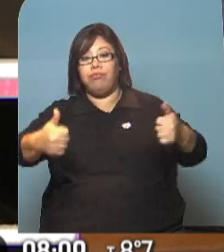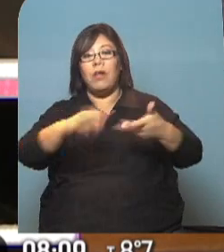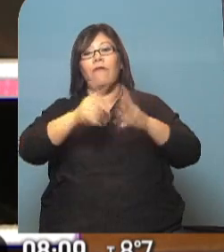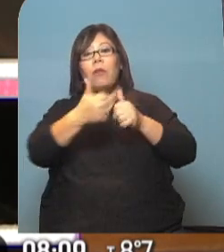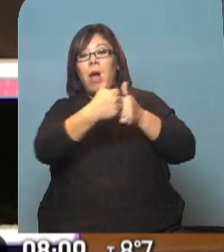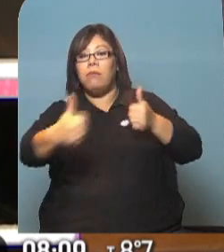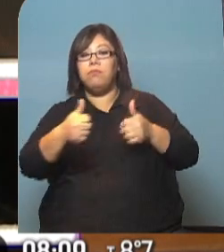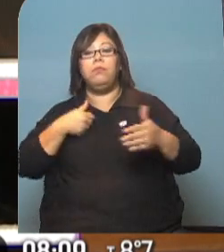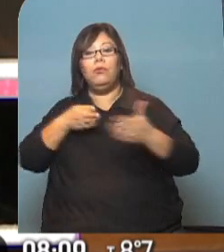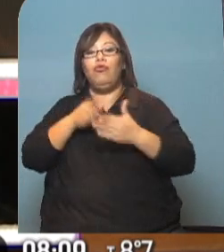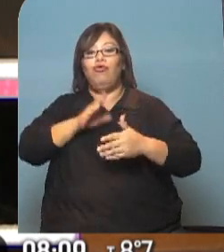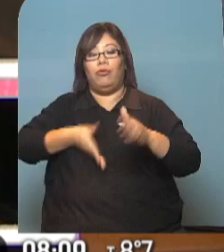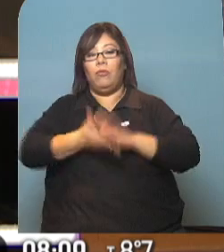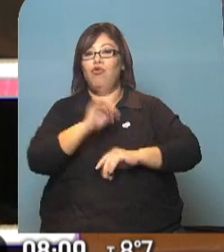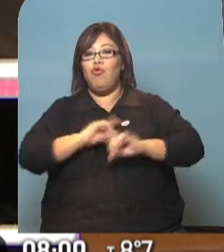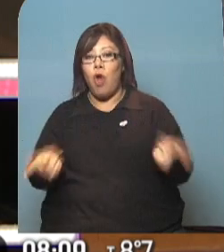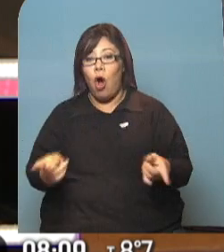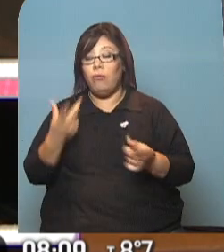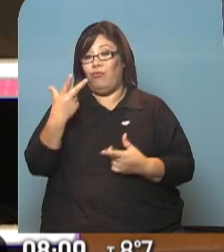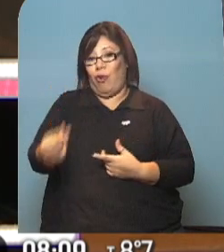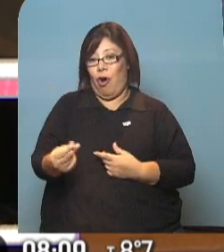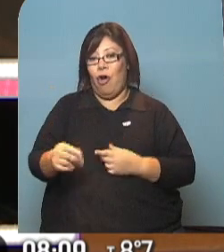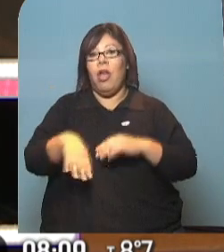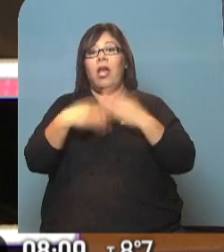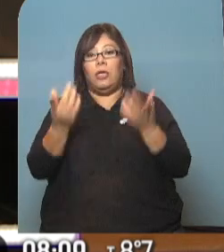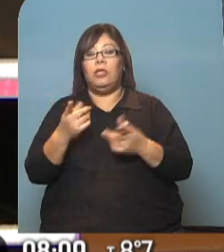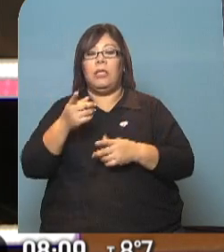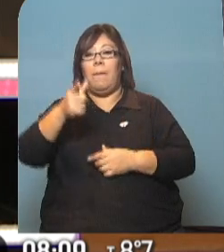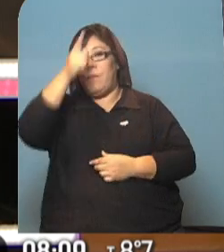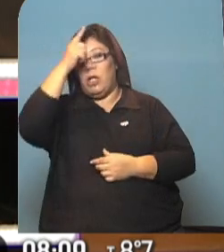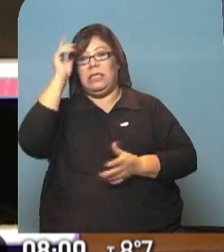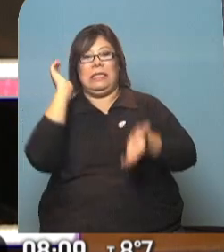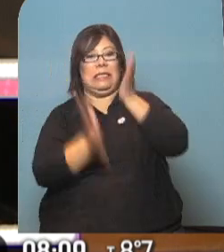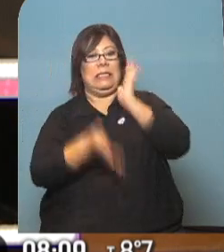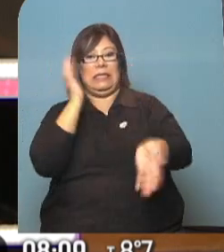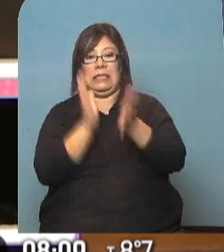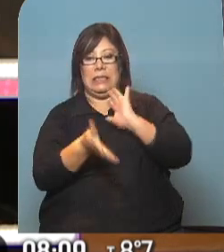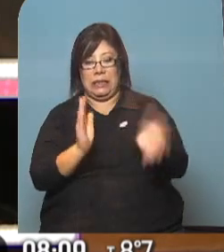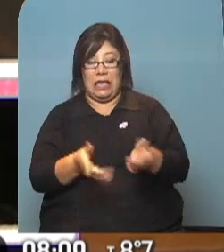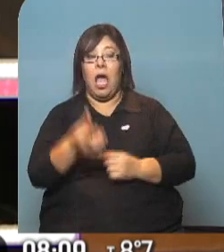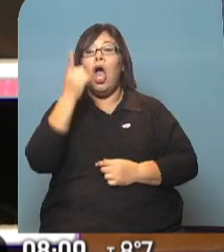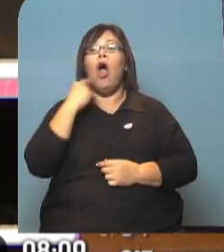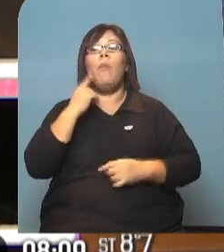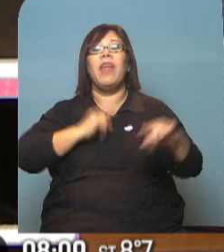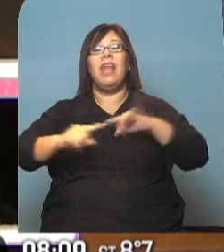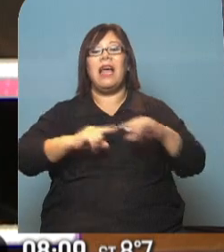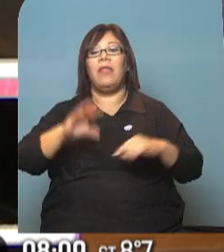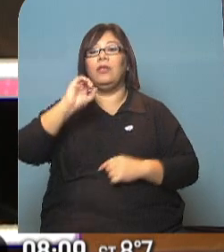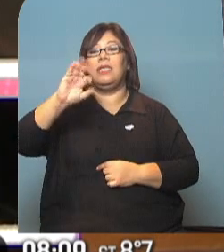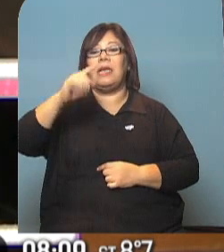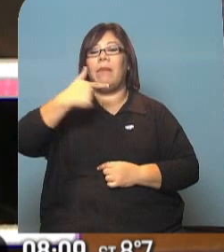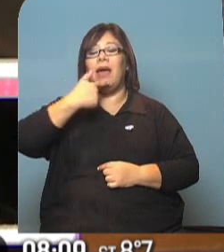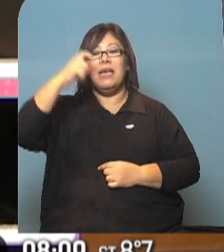liberaciones y un Néstor Segovia que debió ser trasladado por un pico de presión al hospital Argerich. A ver, todo esto te lo resumimos